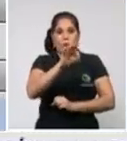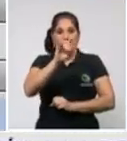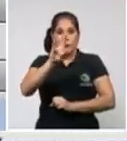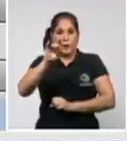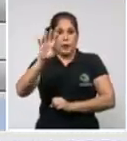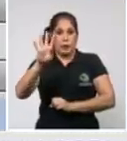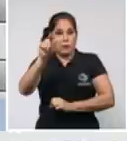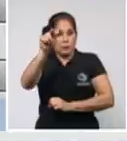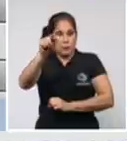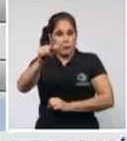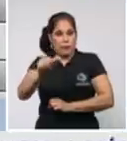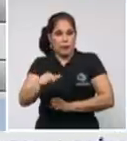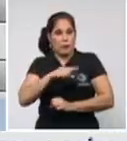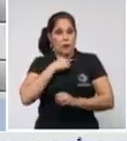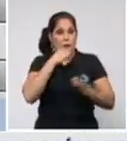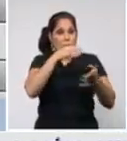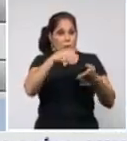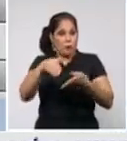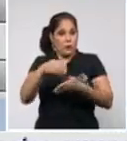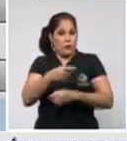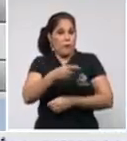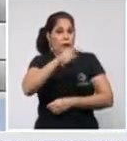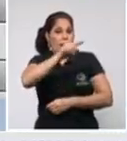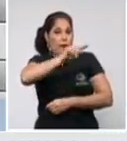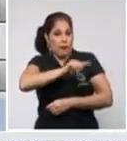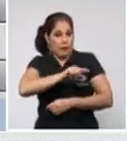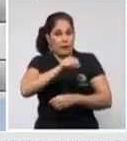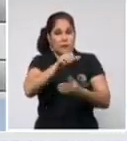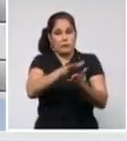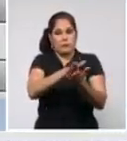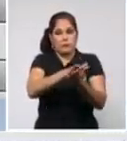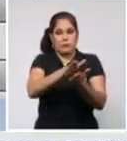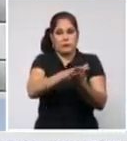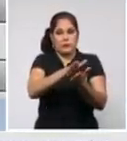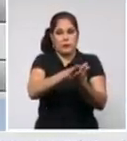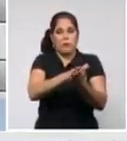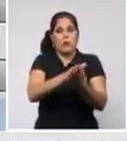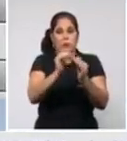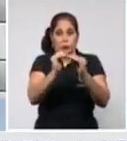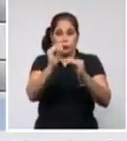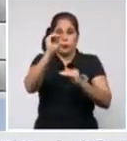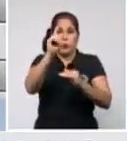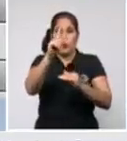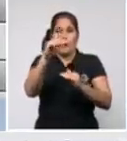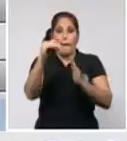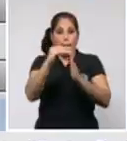3.894 personas que fallecieron ayer, pues ya sí pasamos el millón